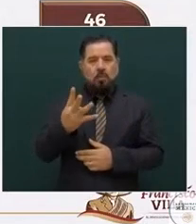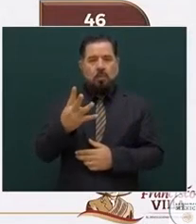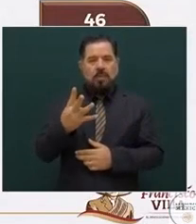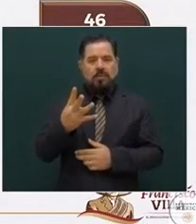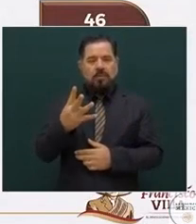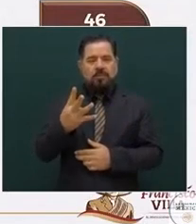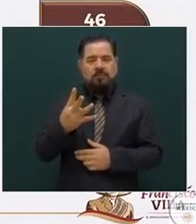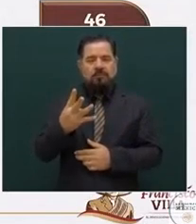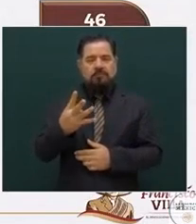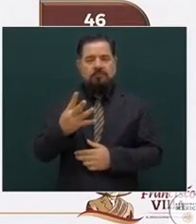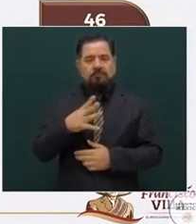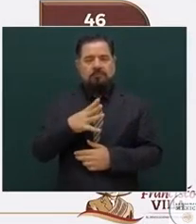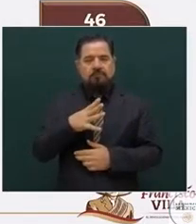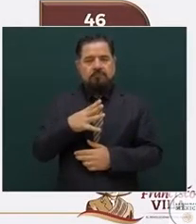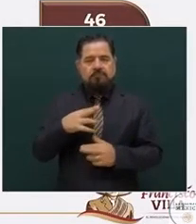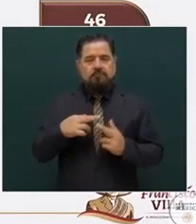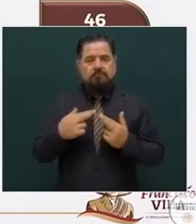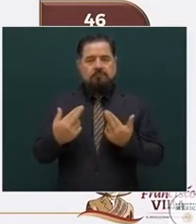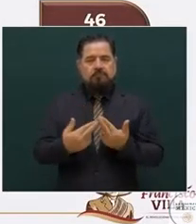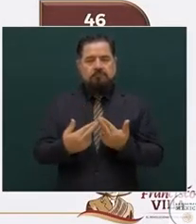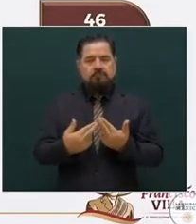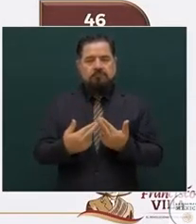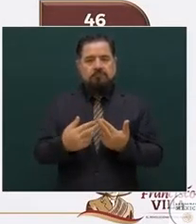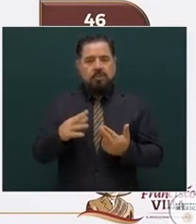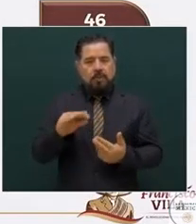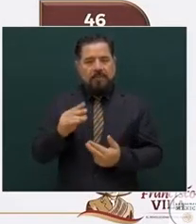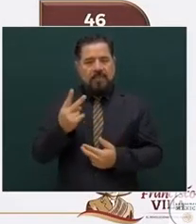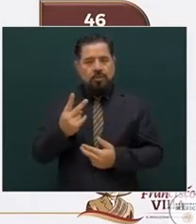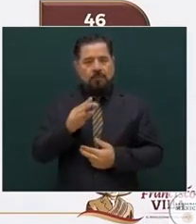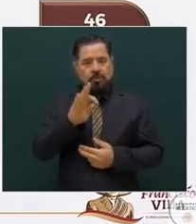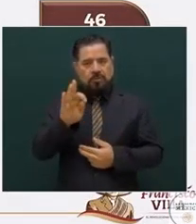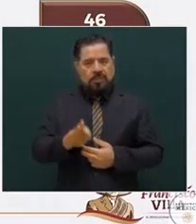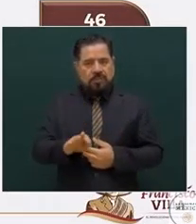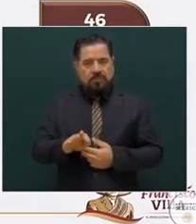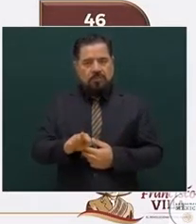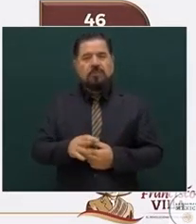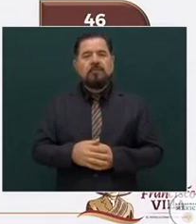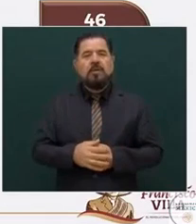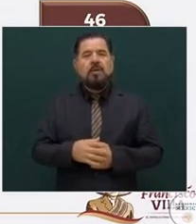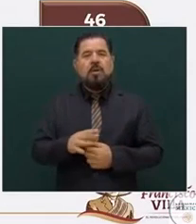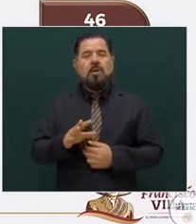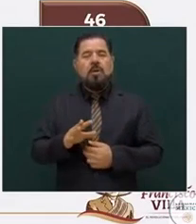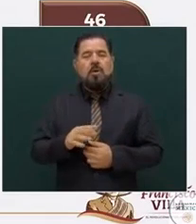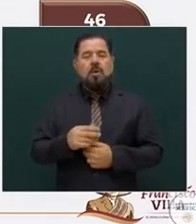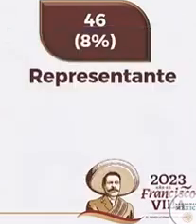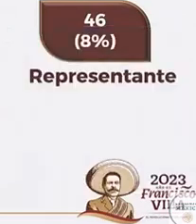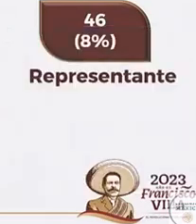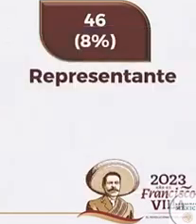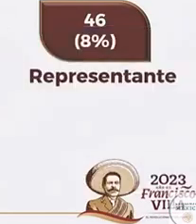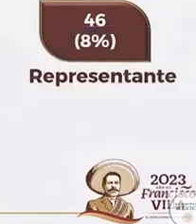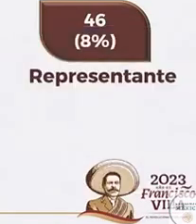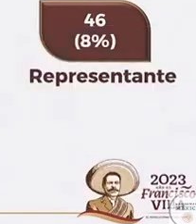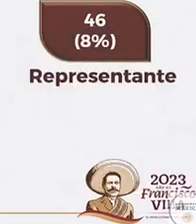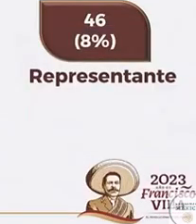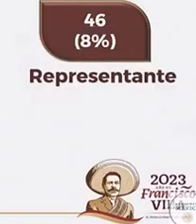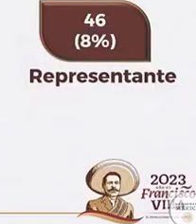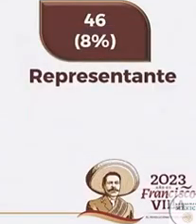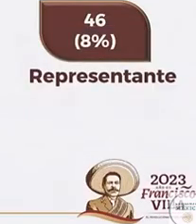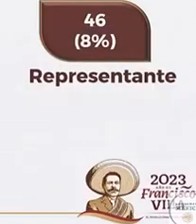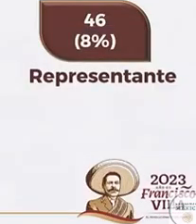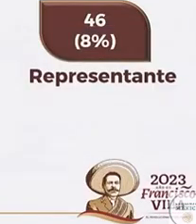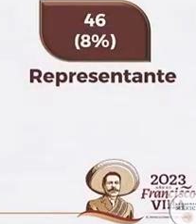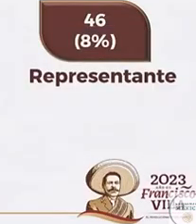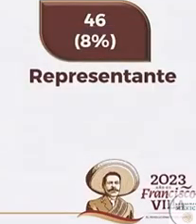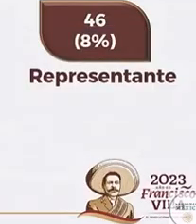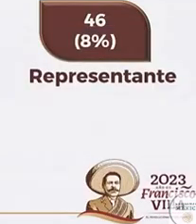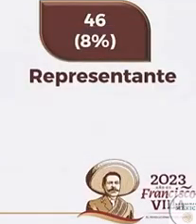presente en la mesa, el 92%, solamente en 46 ocasiones, el 8% ha estado un representante. Y esta